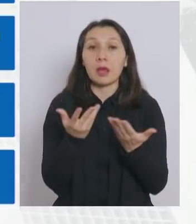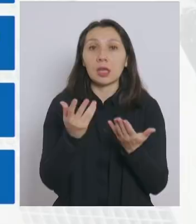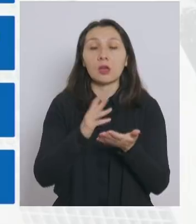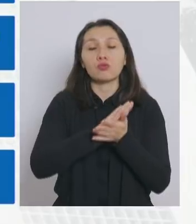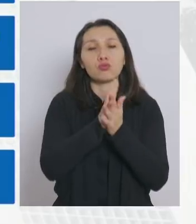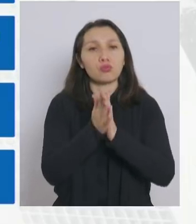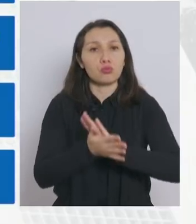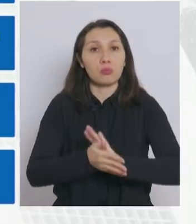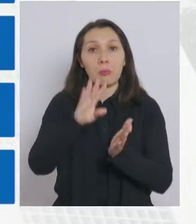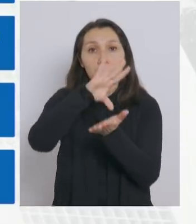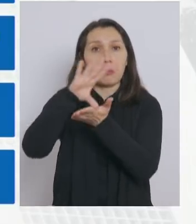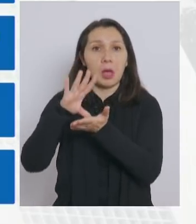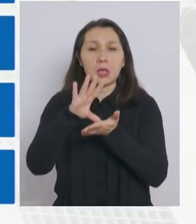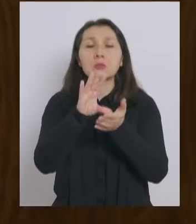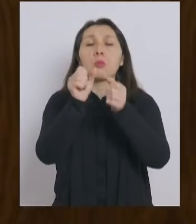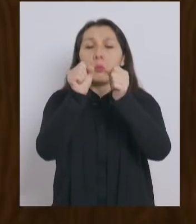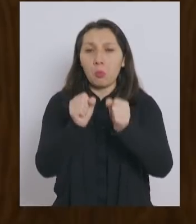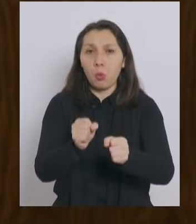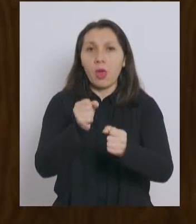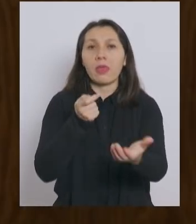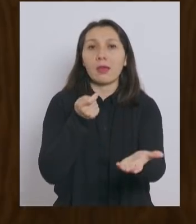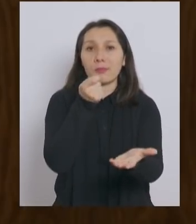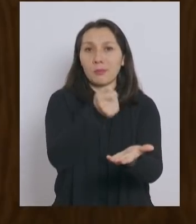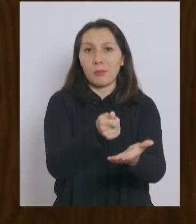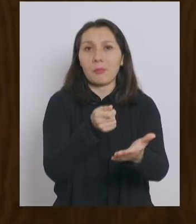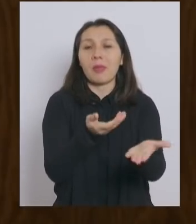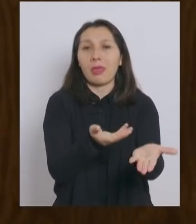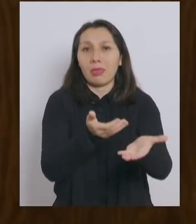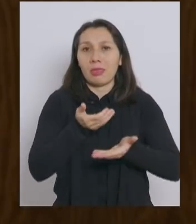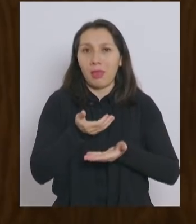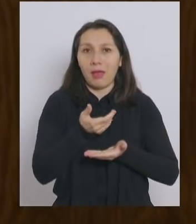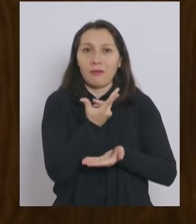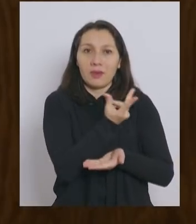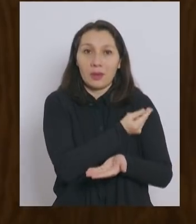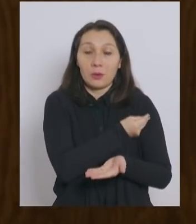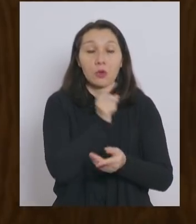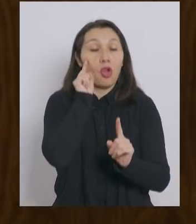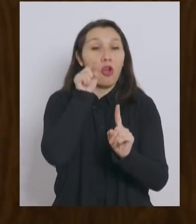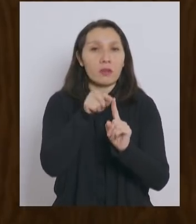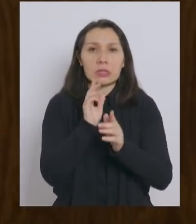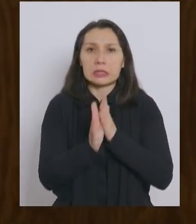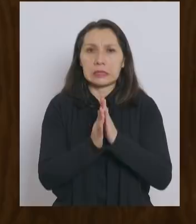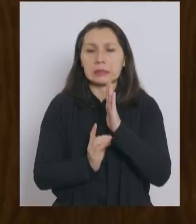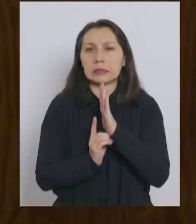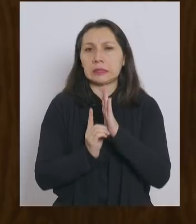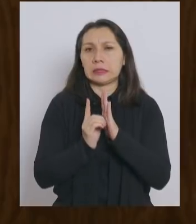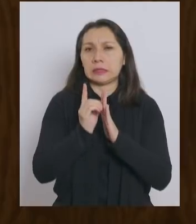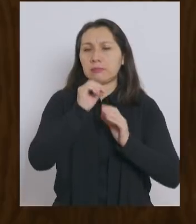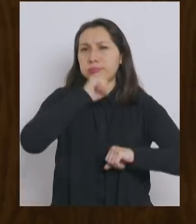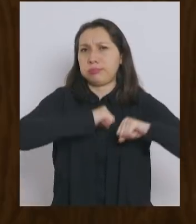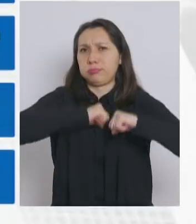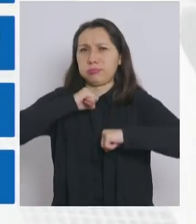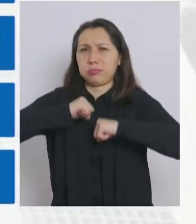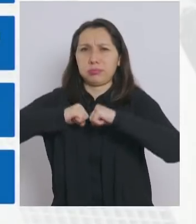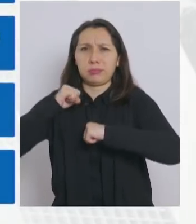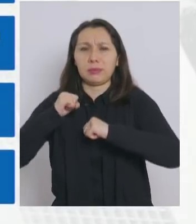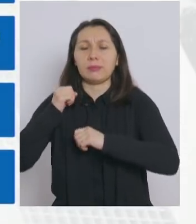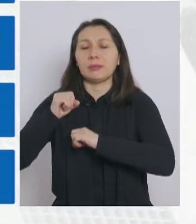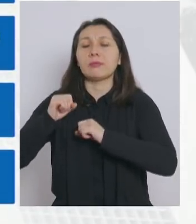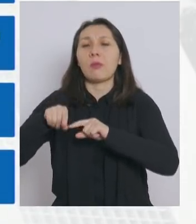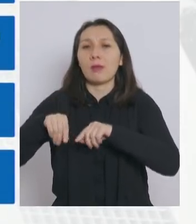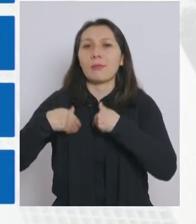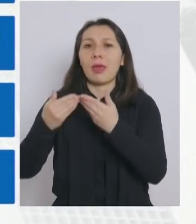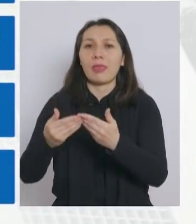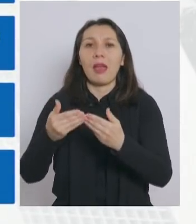los países puedan tener acceso a ellos. Su objetivo, entonces, es acelerar el desarrollo y la fabricación de las vacunas y